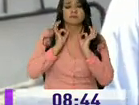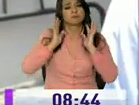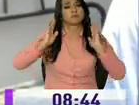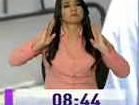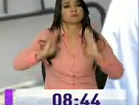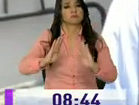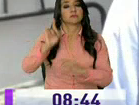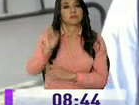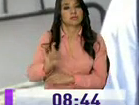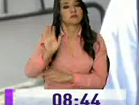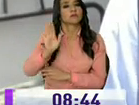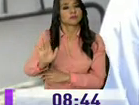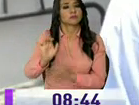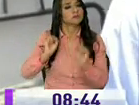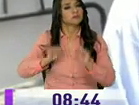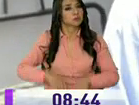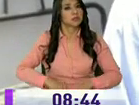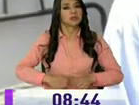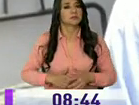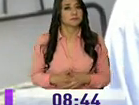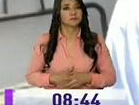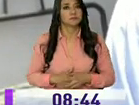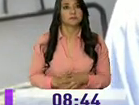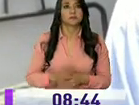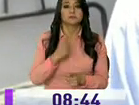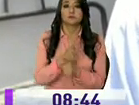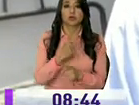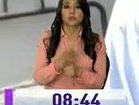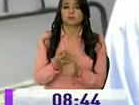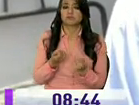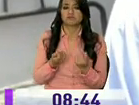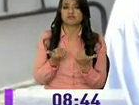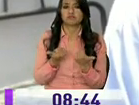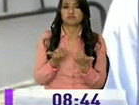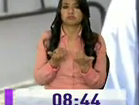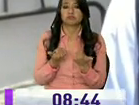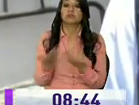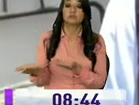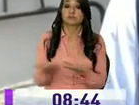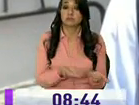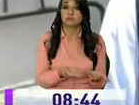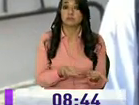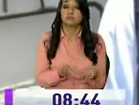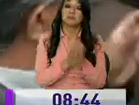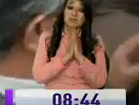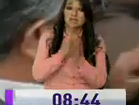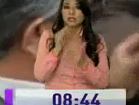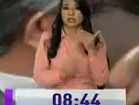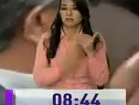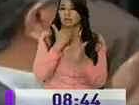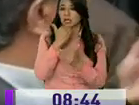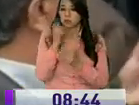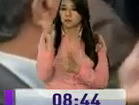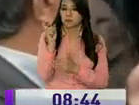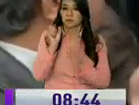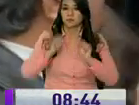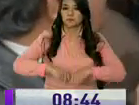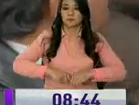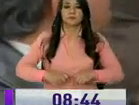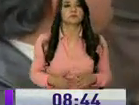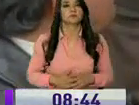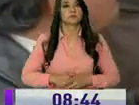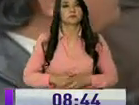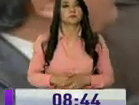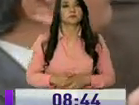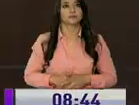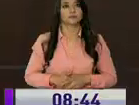las necesidades que consideren. Es así que a la brevedad posible nos van a hacer requerimiento. Con imágenes de José Cedeño, desde